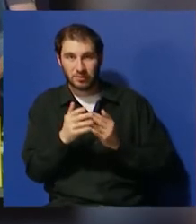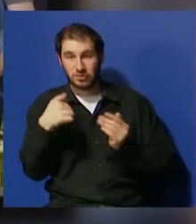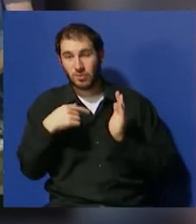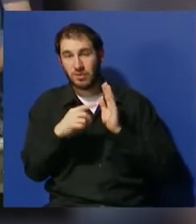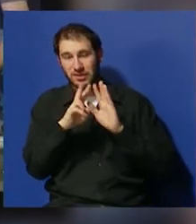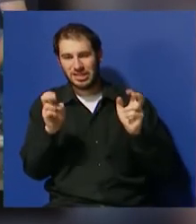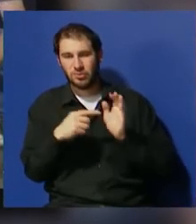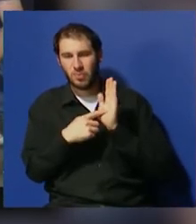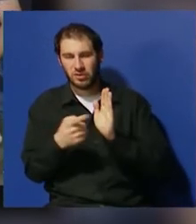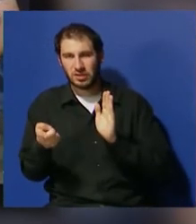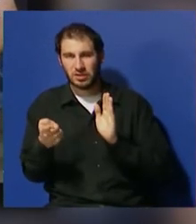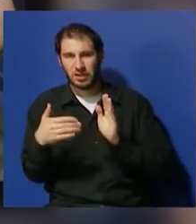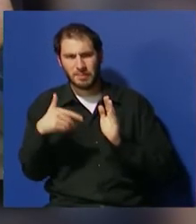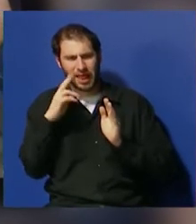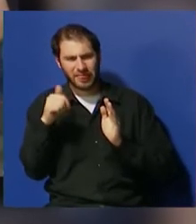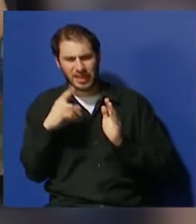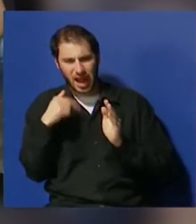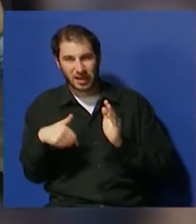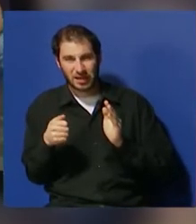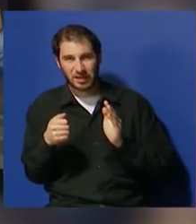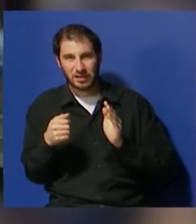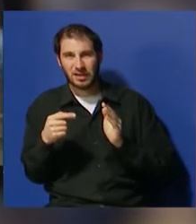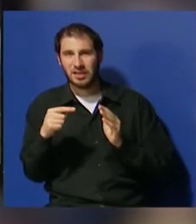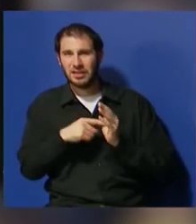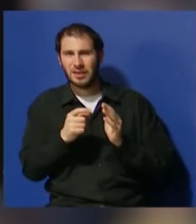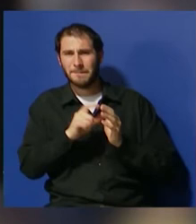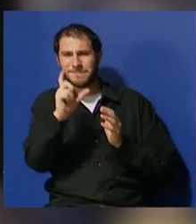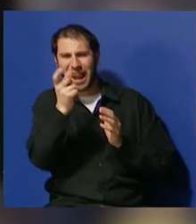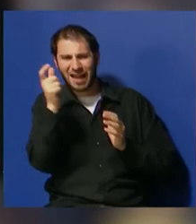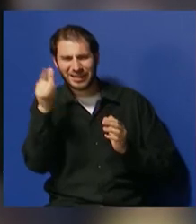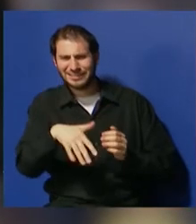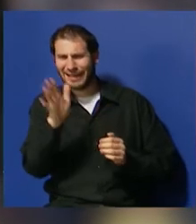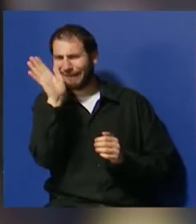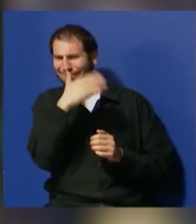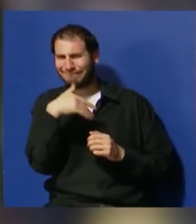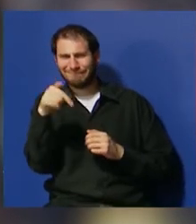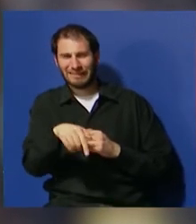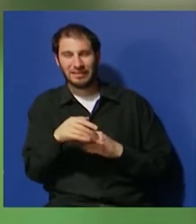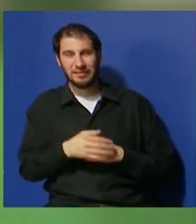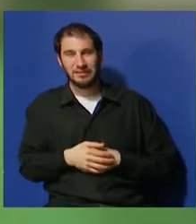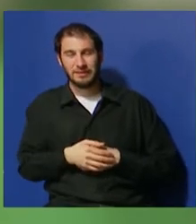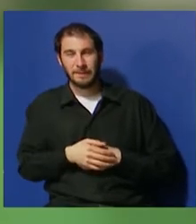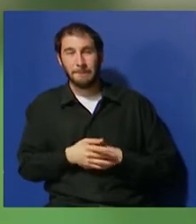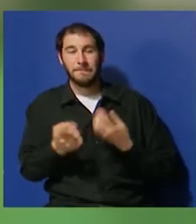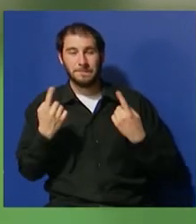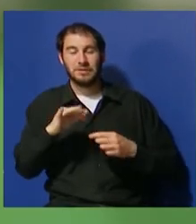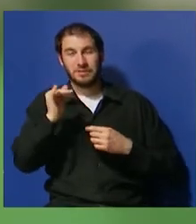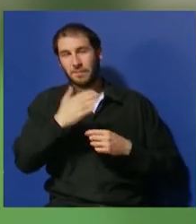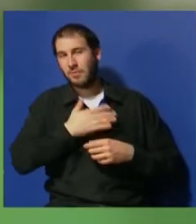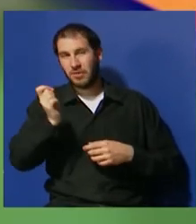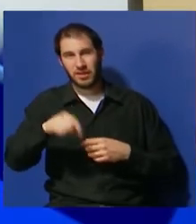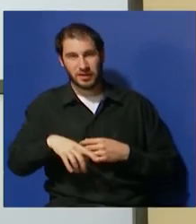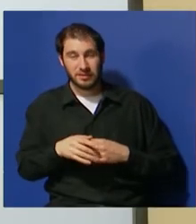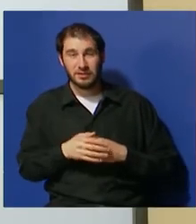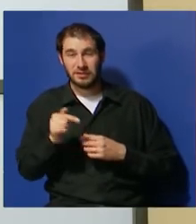mostré el título del libro me dijo, ¡Mariandina! ¿Hace cuánto que no se usa esa palabra? Me dice, gracias. Claro. Pero sí, es muy de acá. Muy de acá